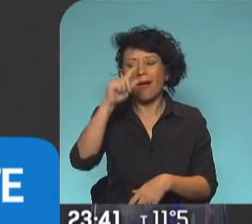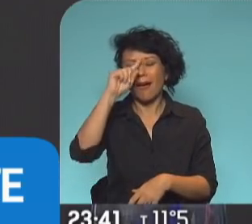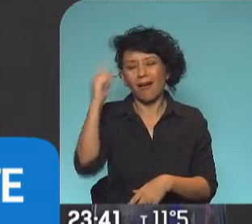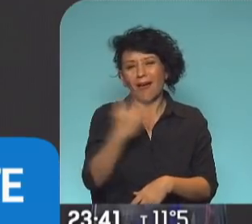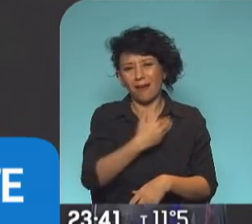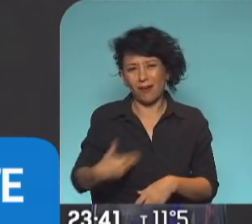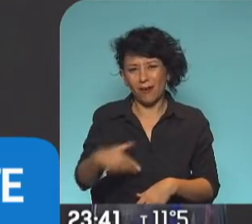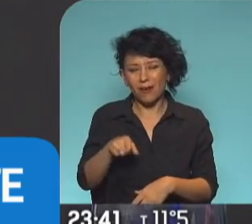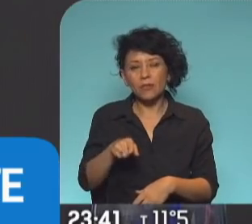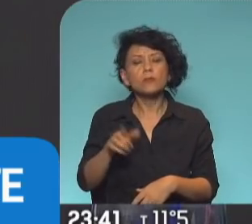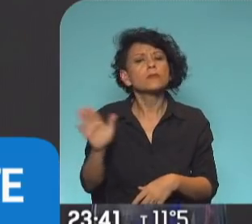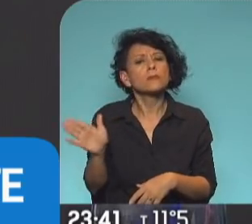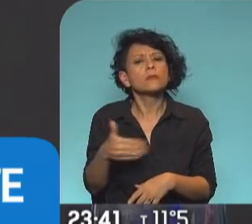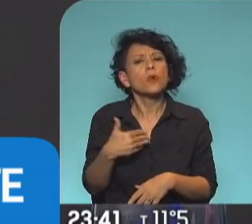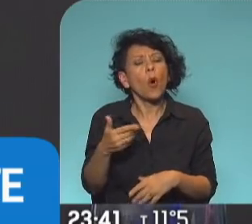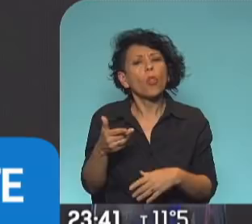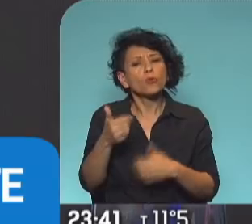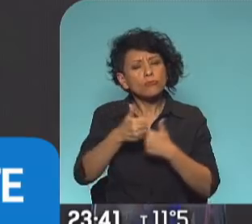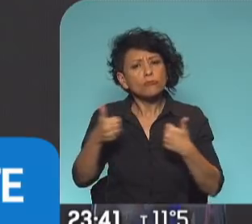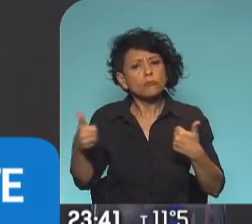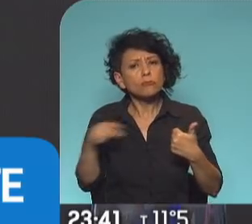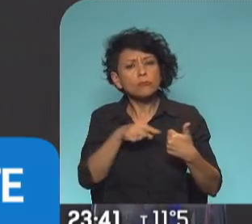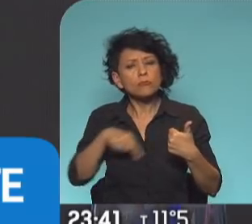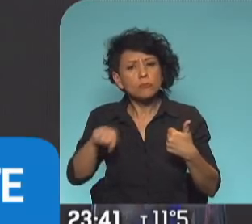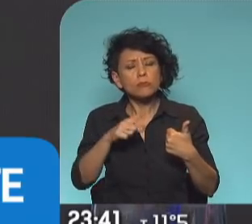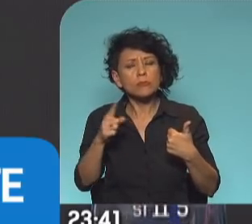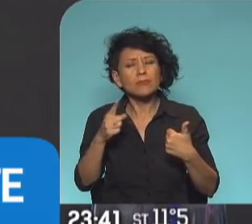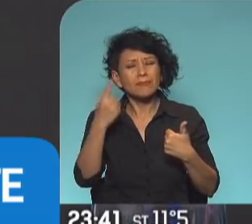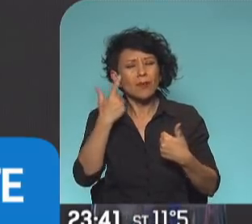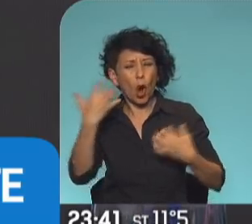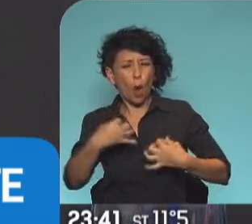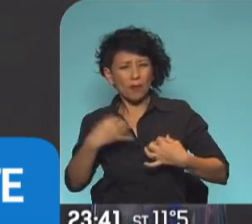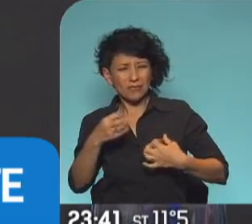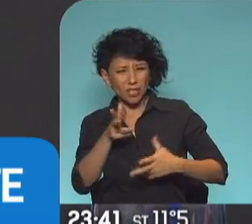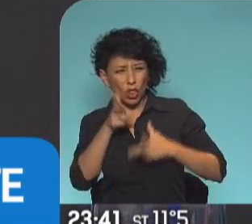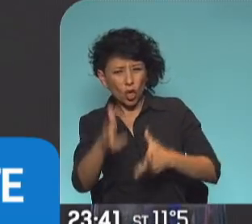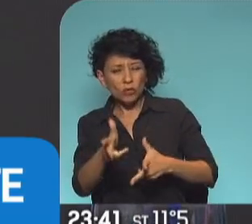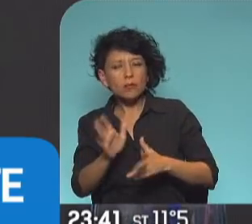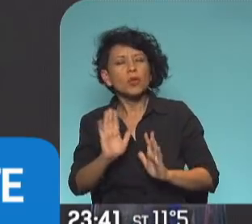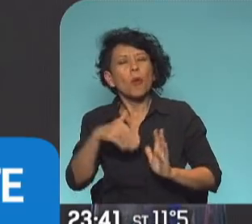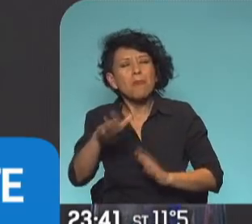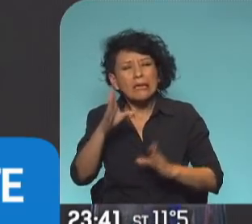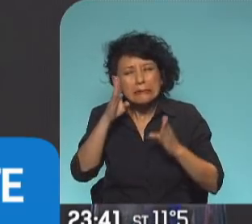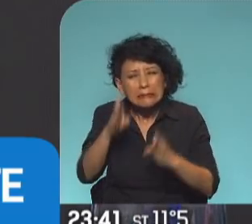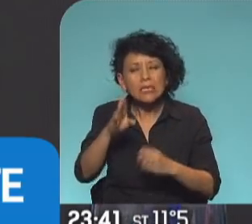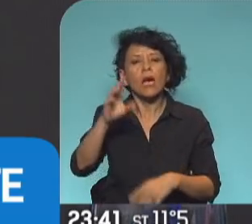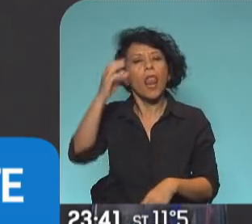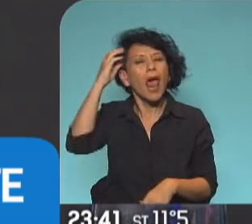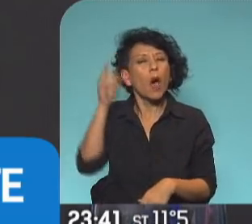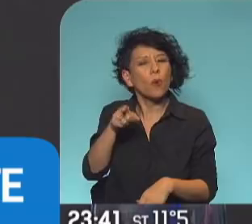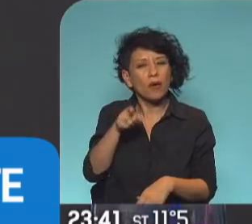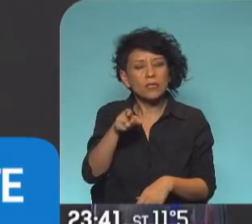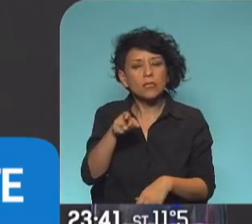sentido todos se mostraron bastante convencidos de lo que decían, pero me quiero referir en este caso a Roberto Labaña,